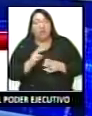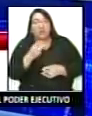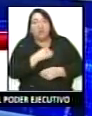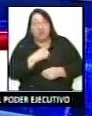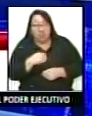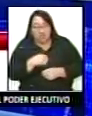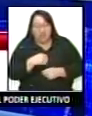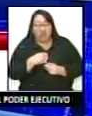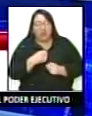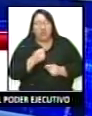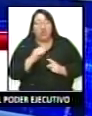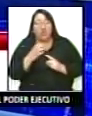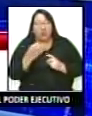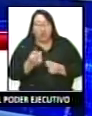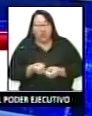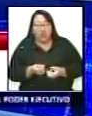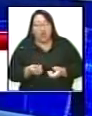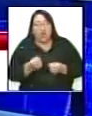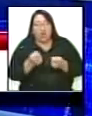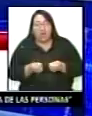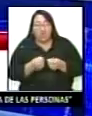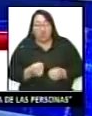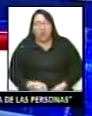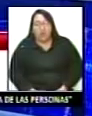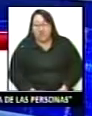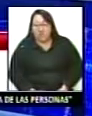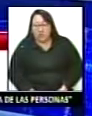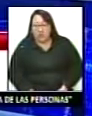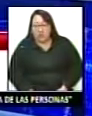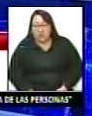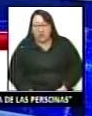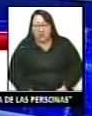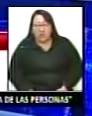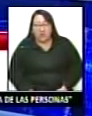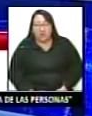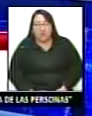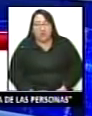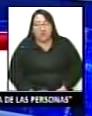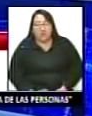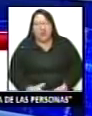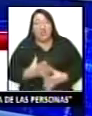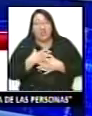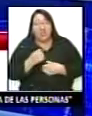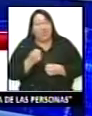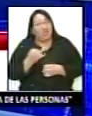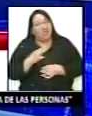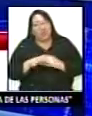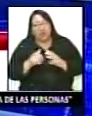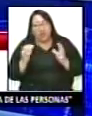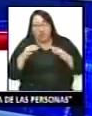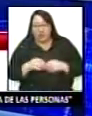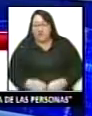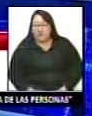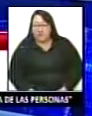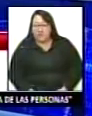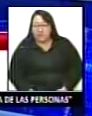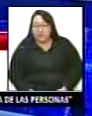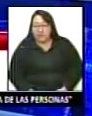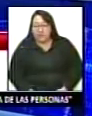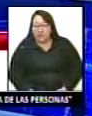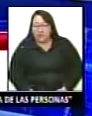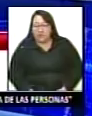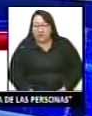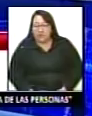de agricultura, del sector agricultura, de cultura, de salud, en fin, todos en